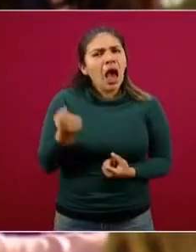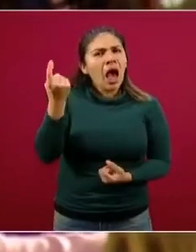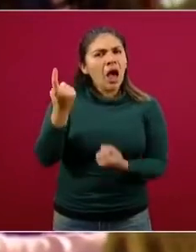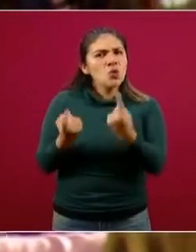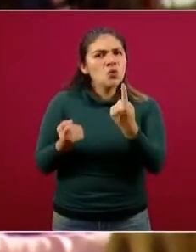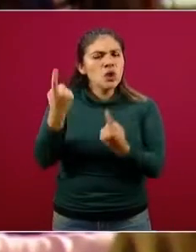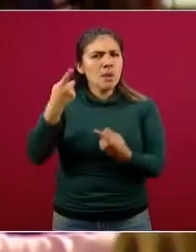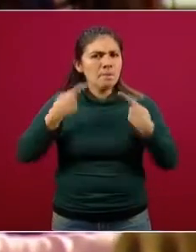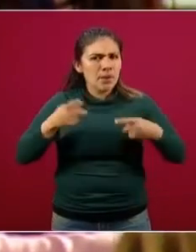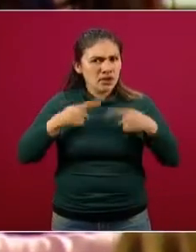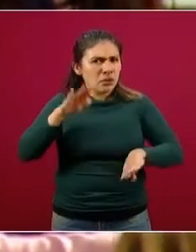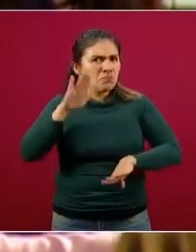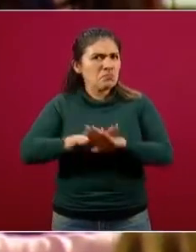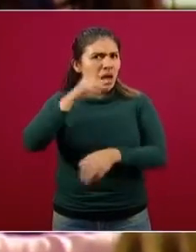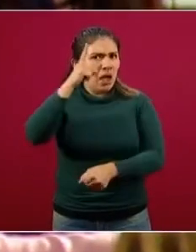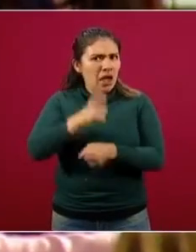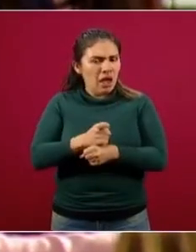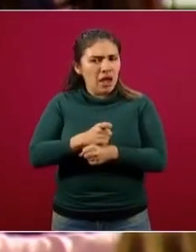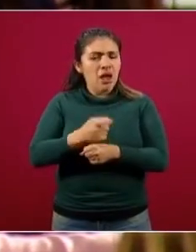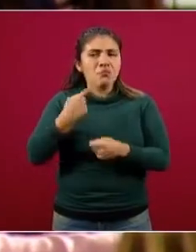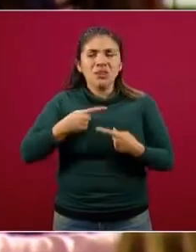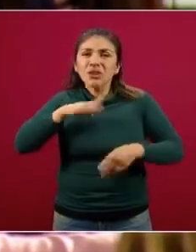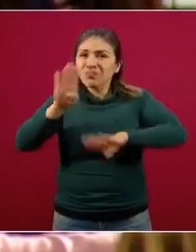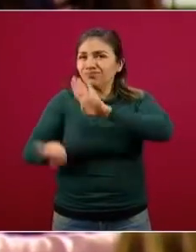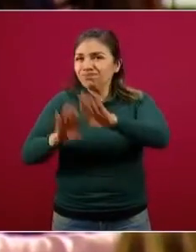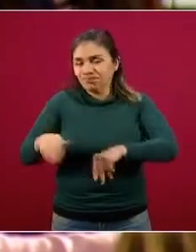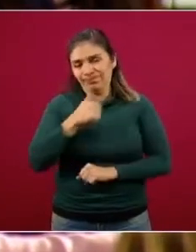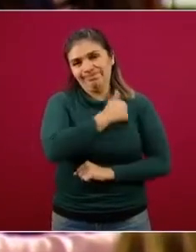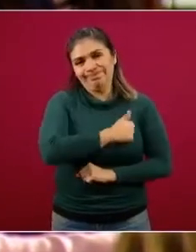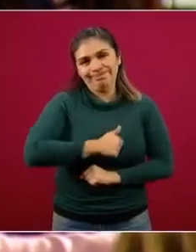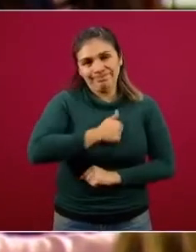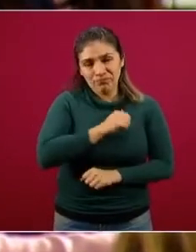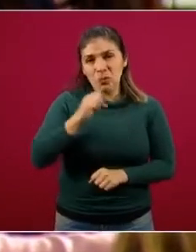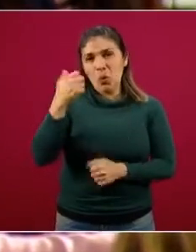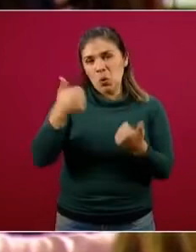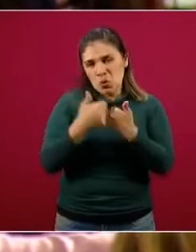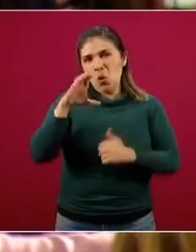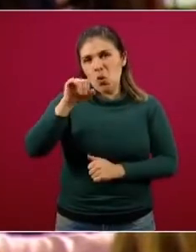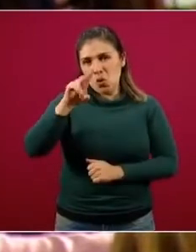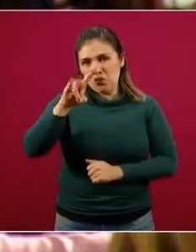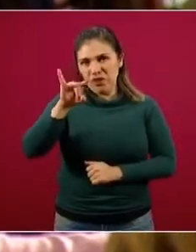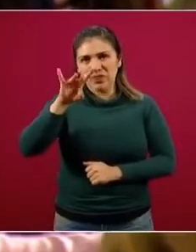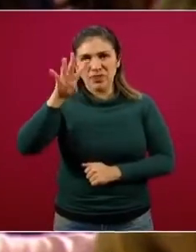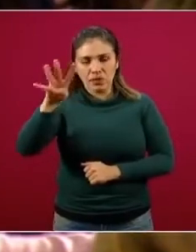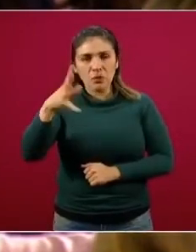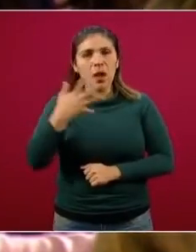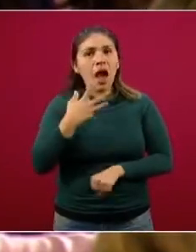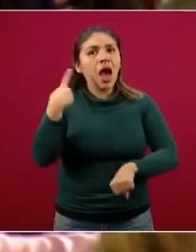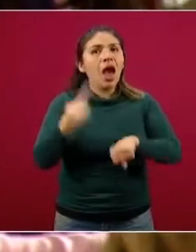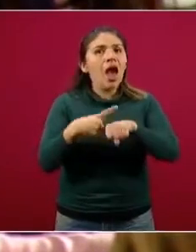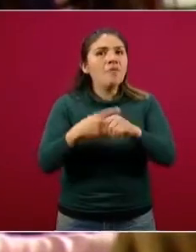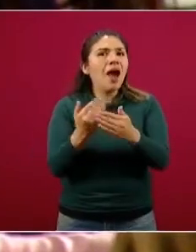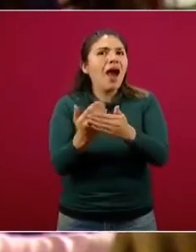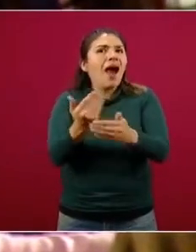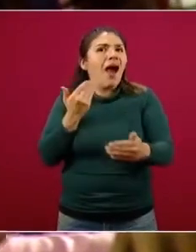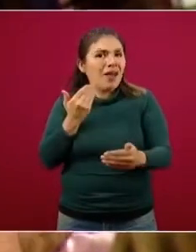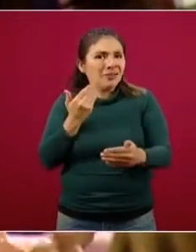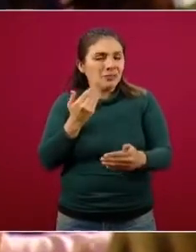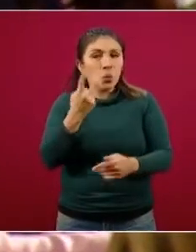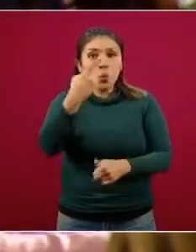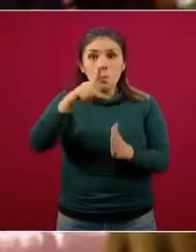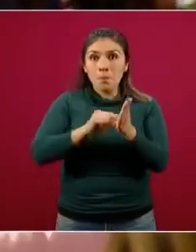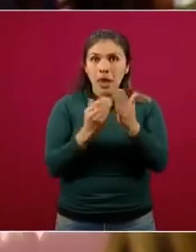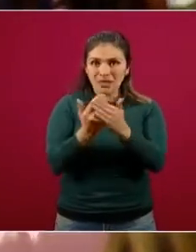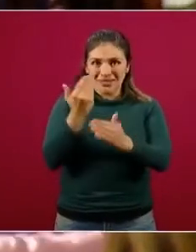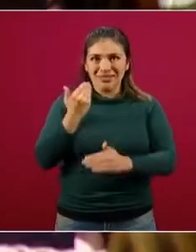la gran mayoría de los casos de fallecidos lamentablemente por COVID-19 tenían alguna enfermedad crónica. Hace un mes nos